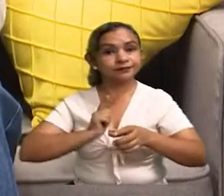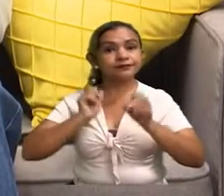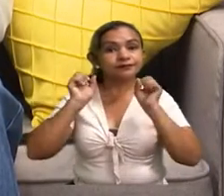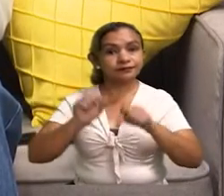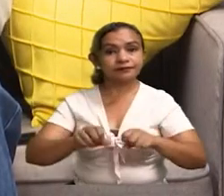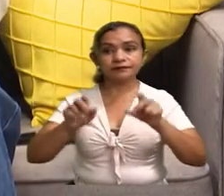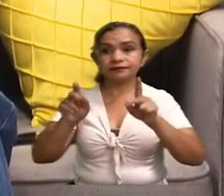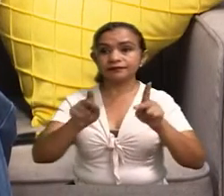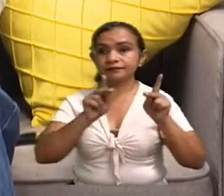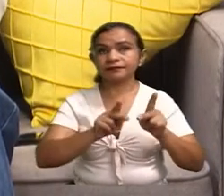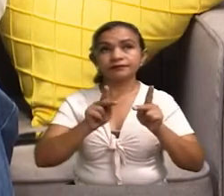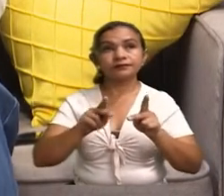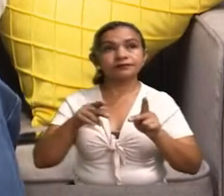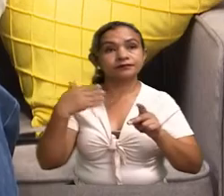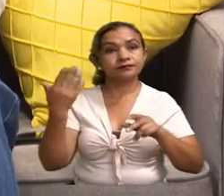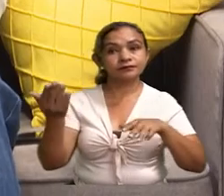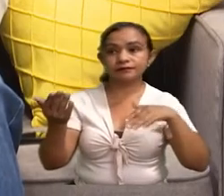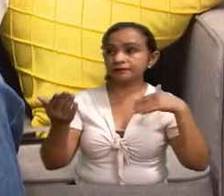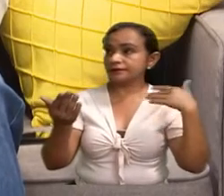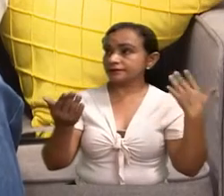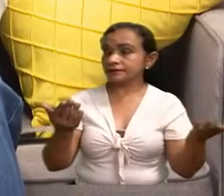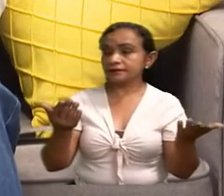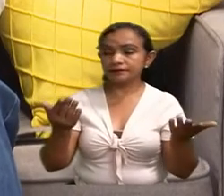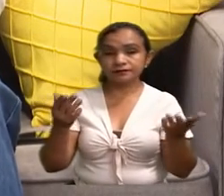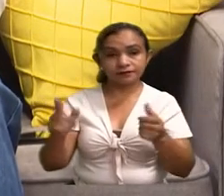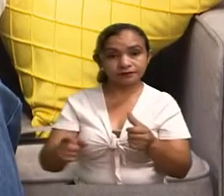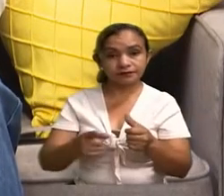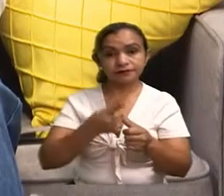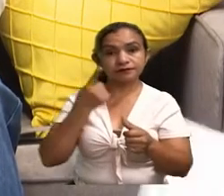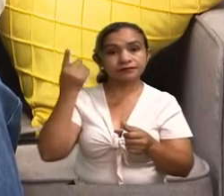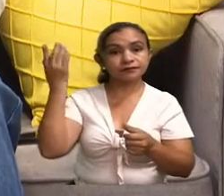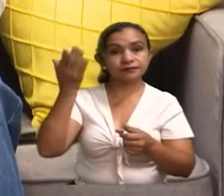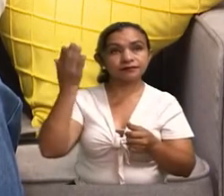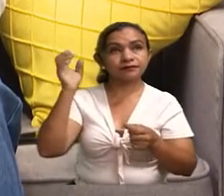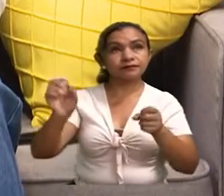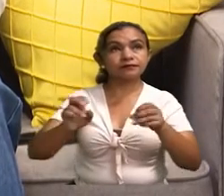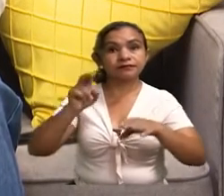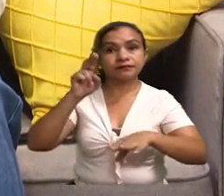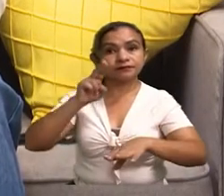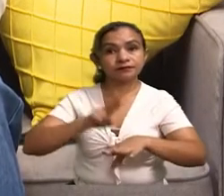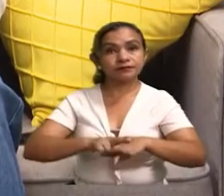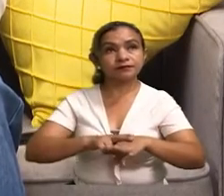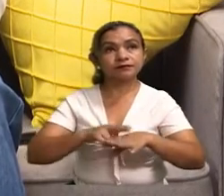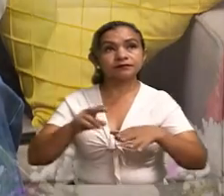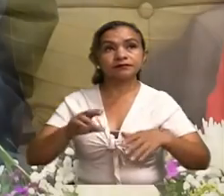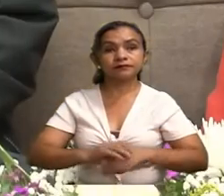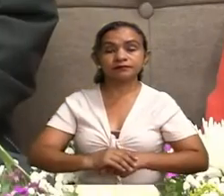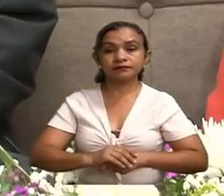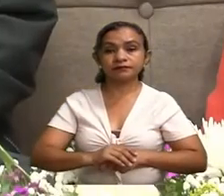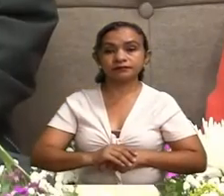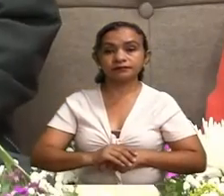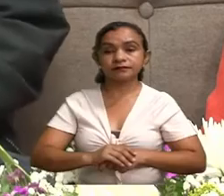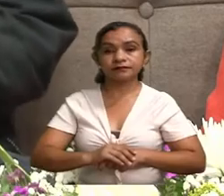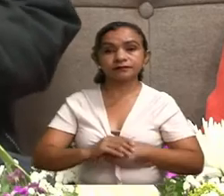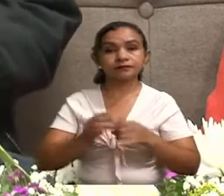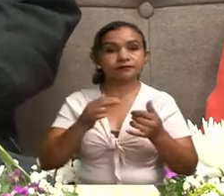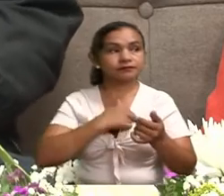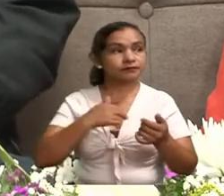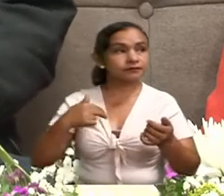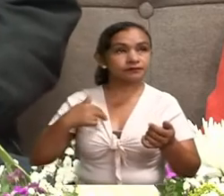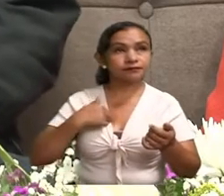que conlleva la realización de este primer Congreso Nacional? Bueno, nosotros venimos realizando